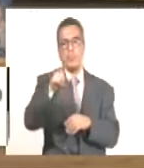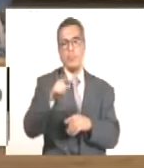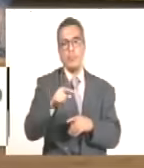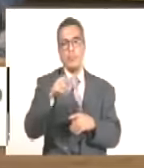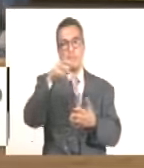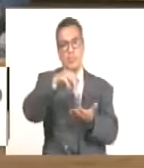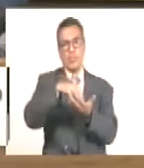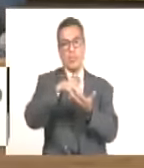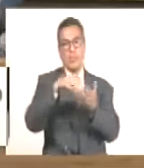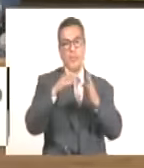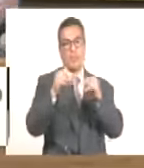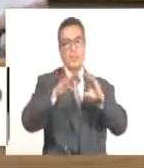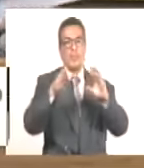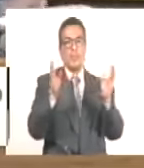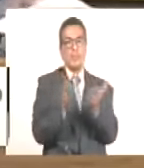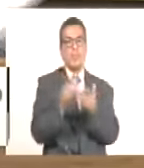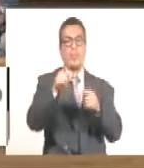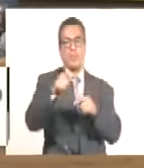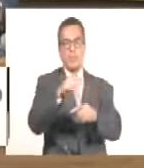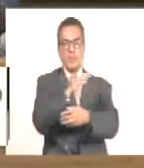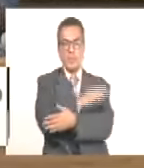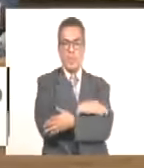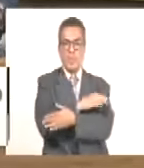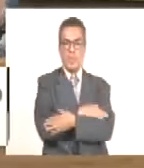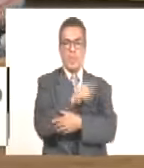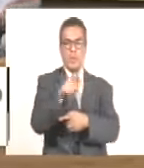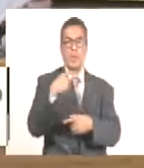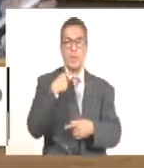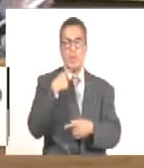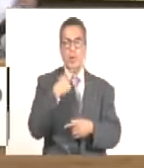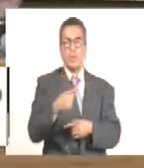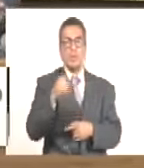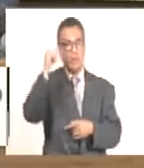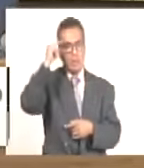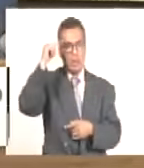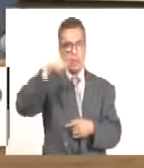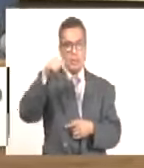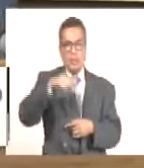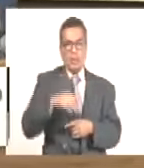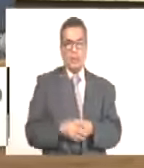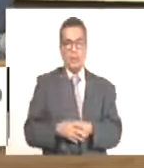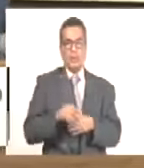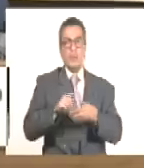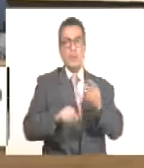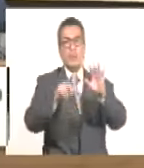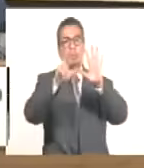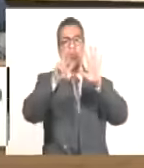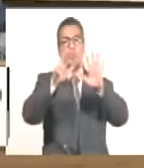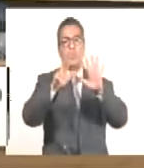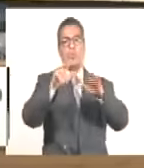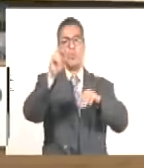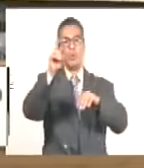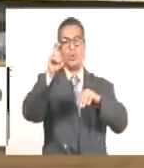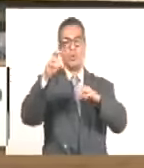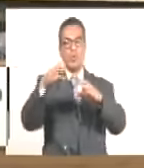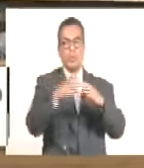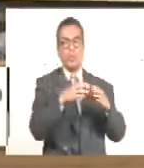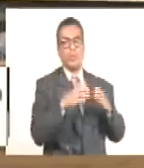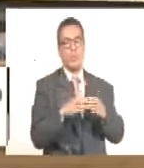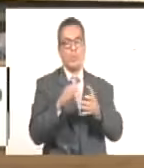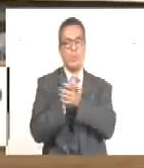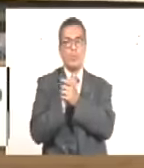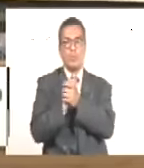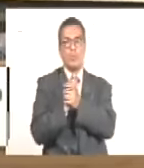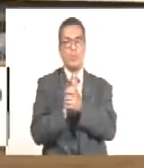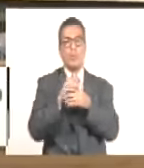los parlamentos del mundo. Por eso me congratulo de señalar el día de hoy 8 nuevos grupos de